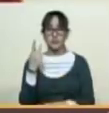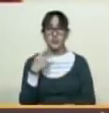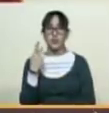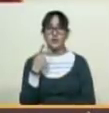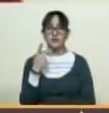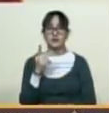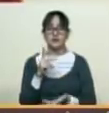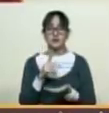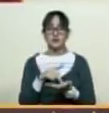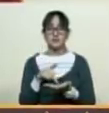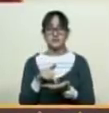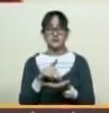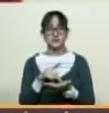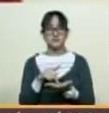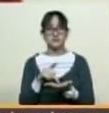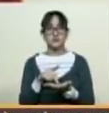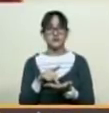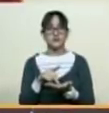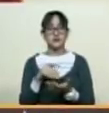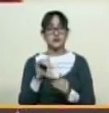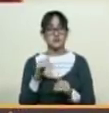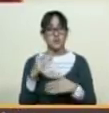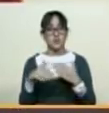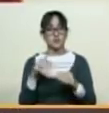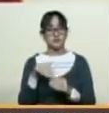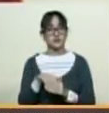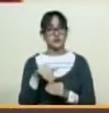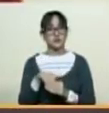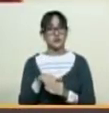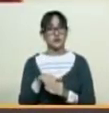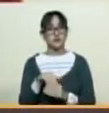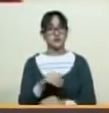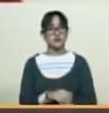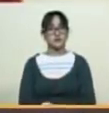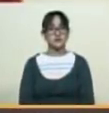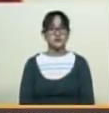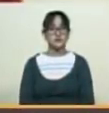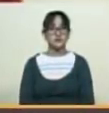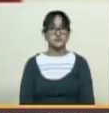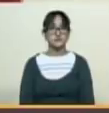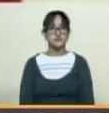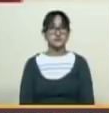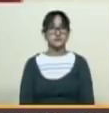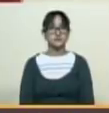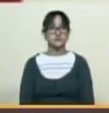políticas participantes en el proceso electoral.